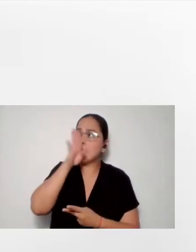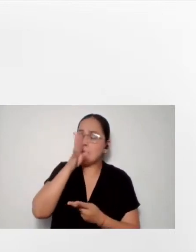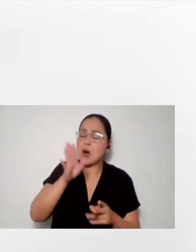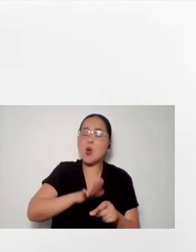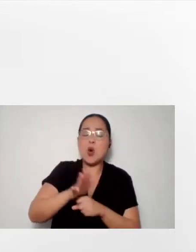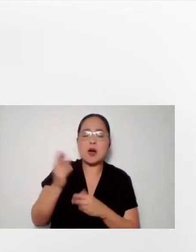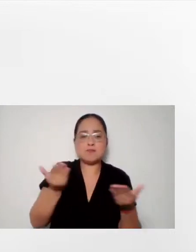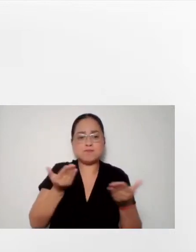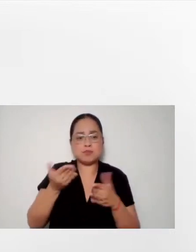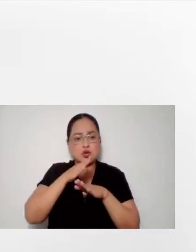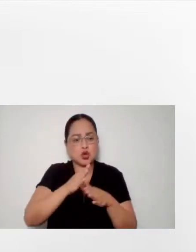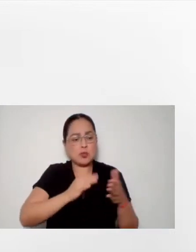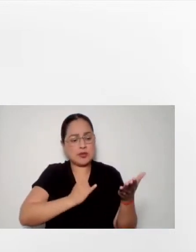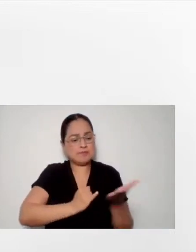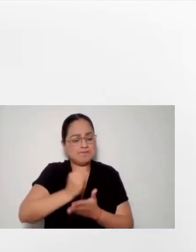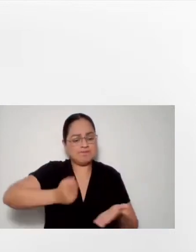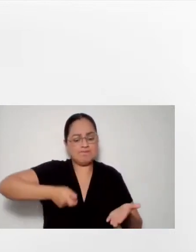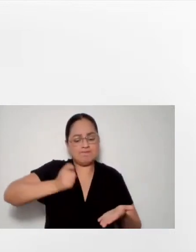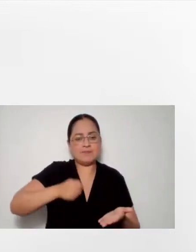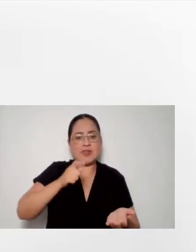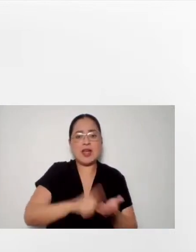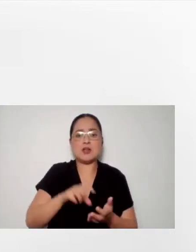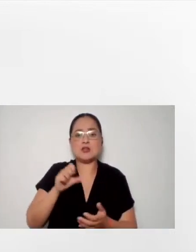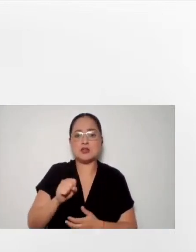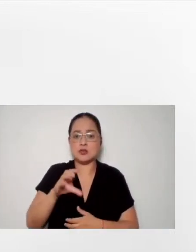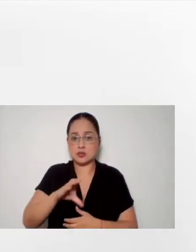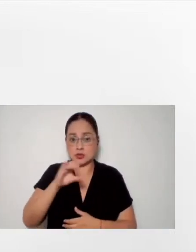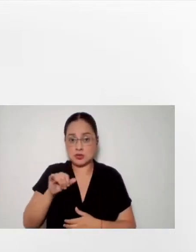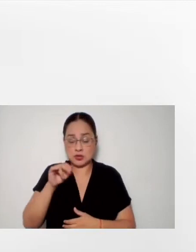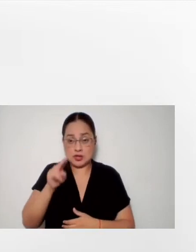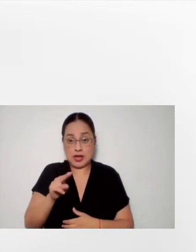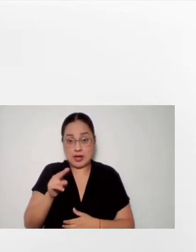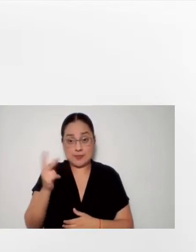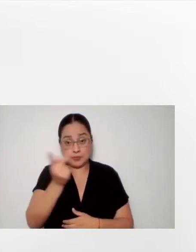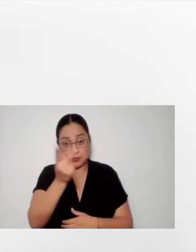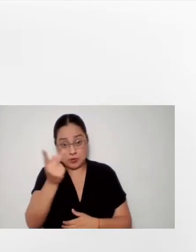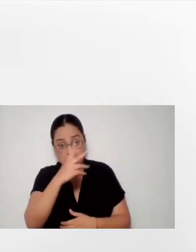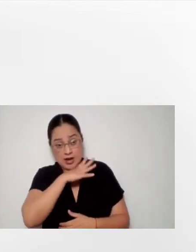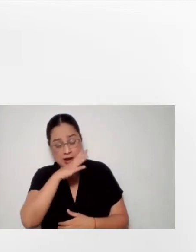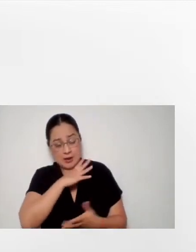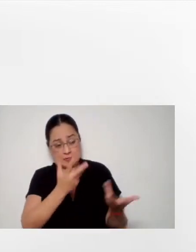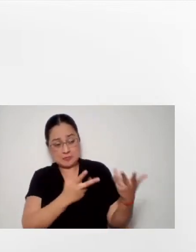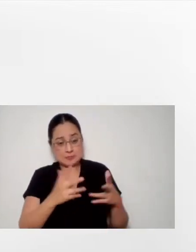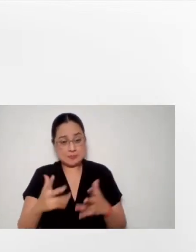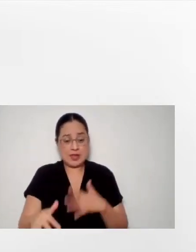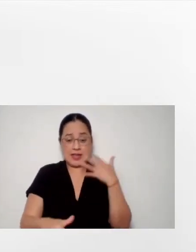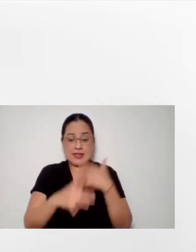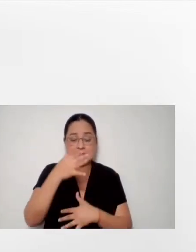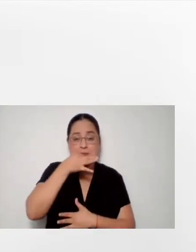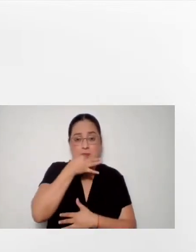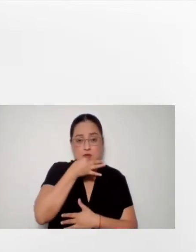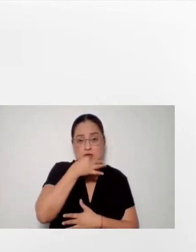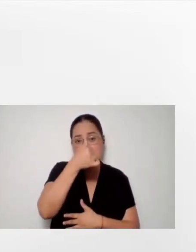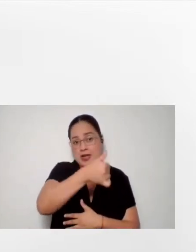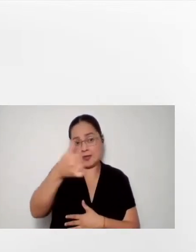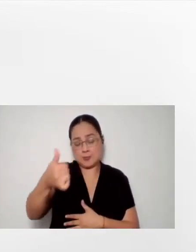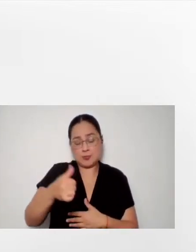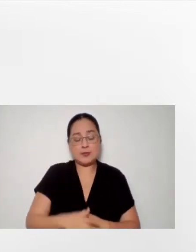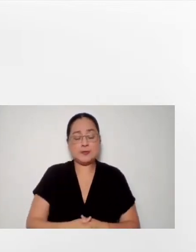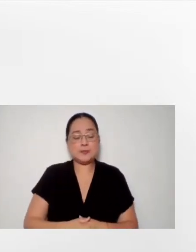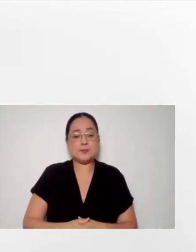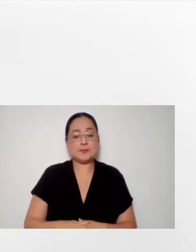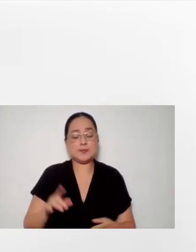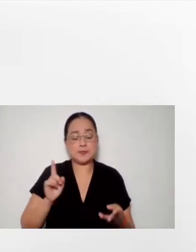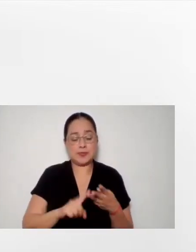respecto a los criterios emitidos por la Suprema Corte de Justicia. Ahí las panelistas tendrán aproximadamente unos 15 minutos cada una.